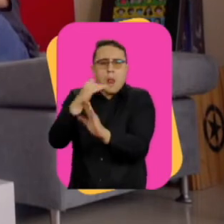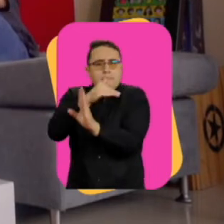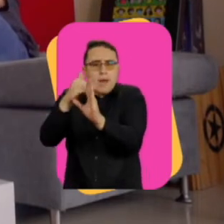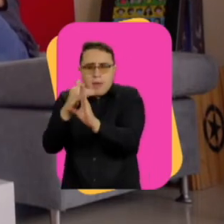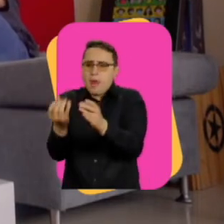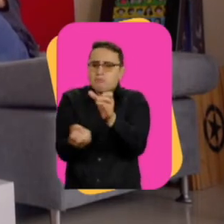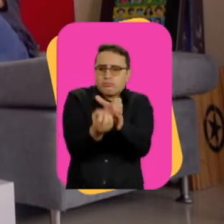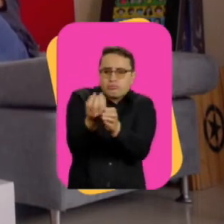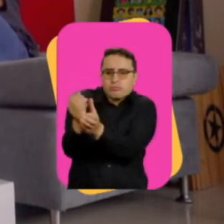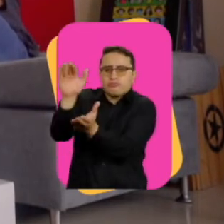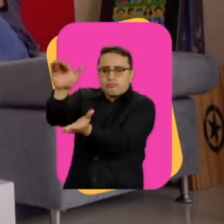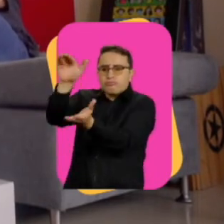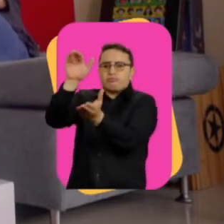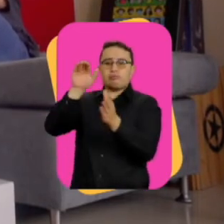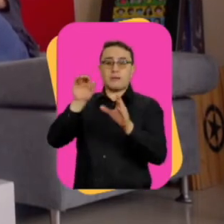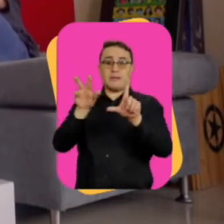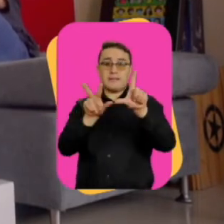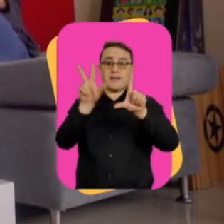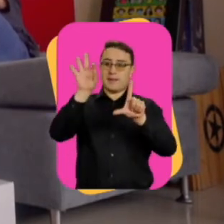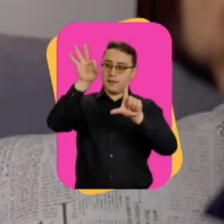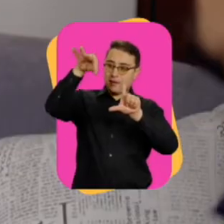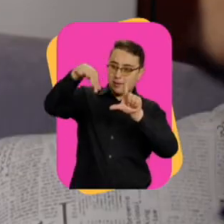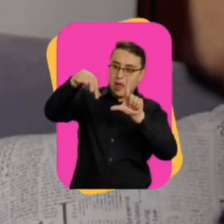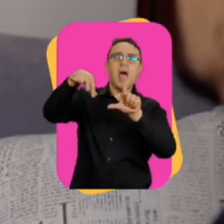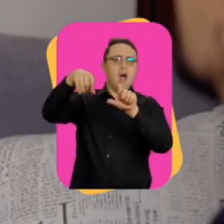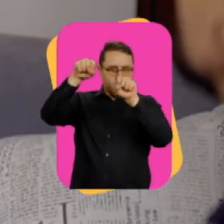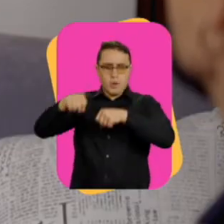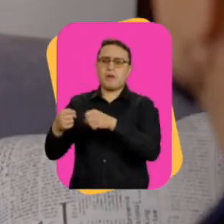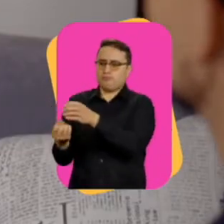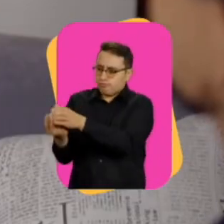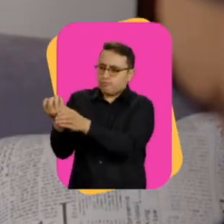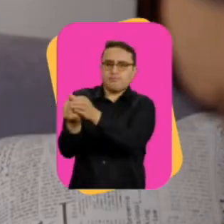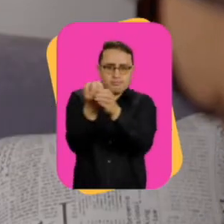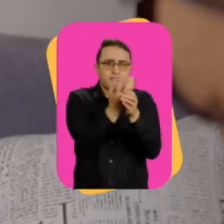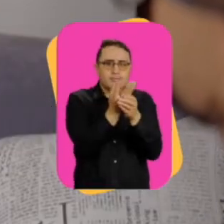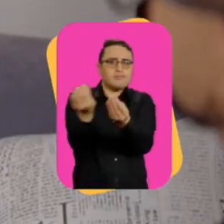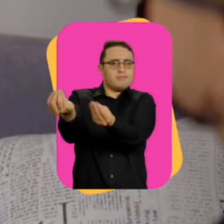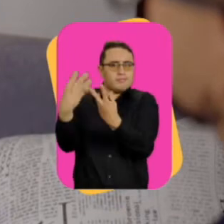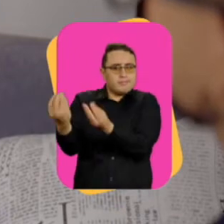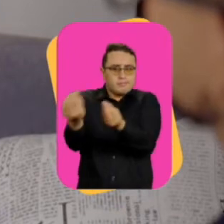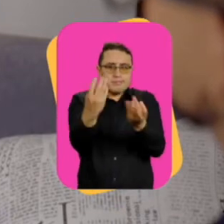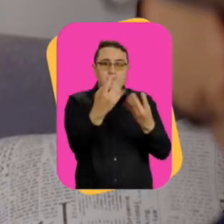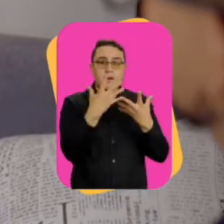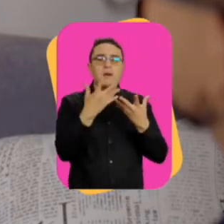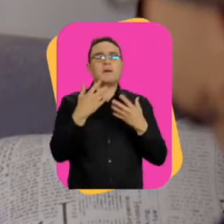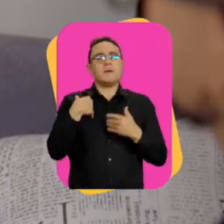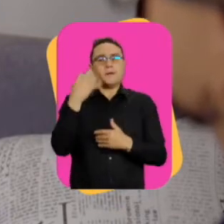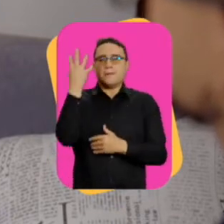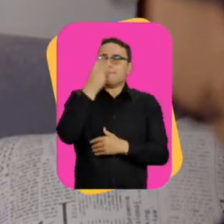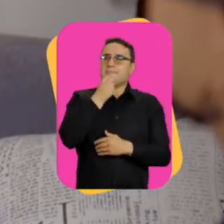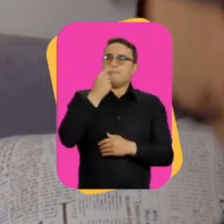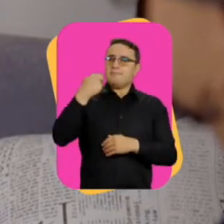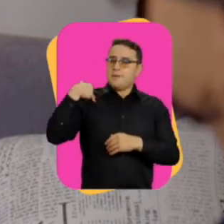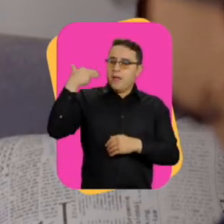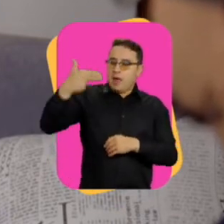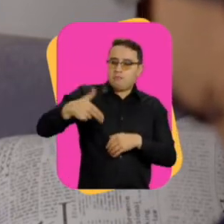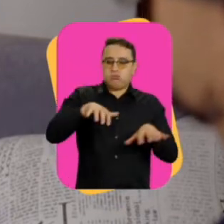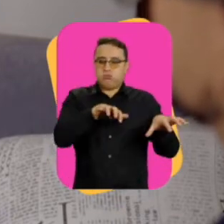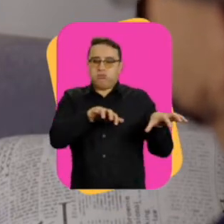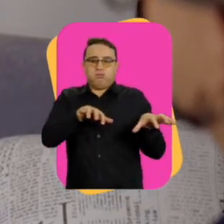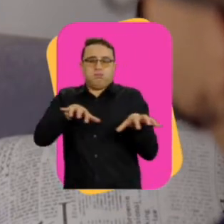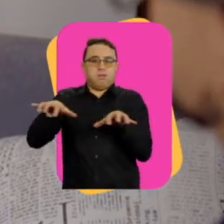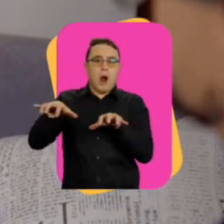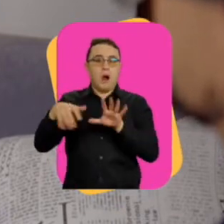pueden participar en el semillero. Creo yo que lo bonito es que lo que manda es el poder de la idea, el poder de las historias, eso es lo